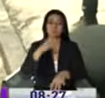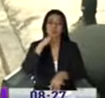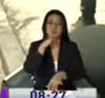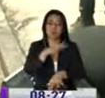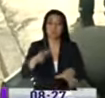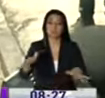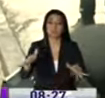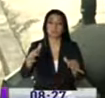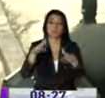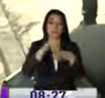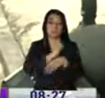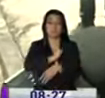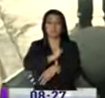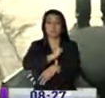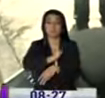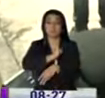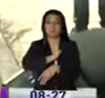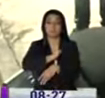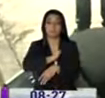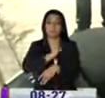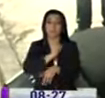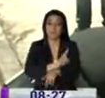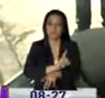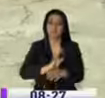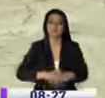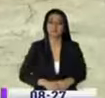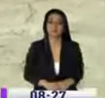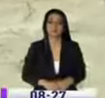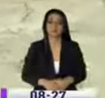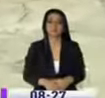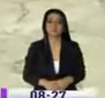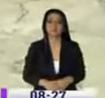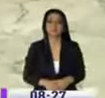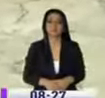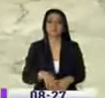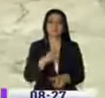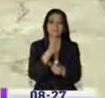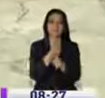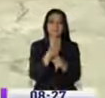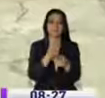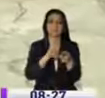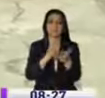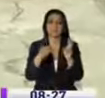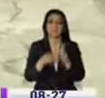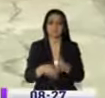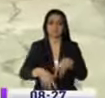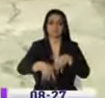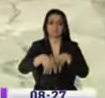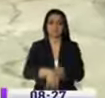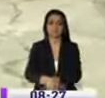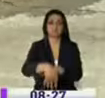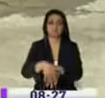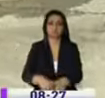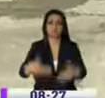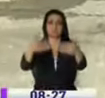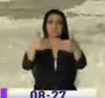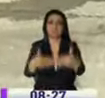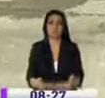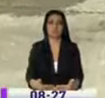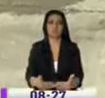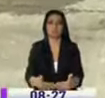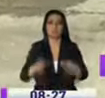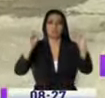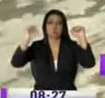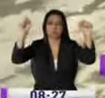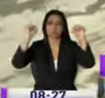llegando, lodo es lo que llega. Es por ello que los vecinos se tomaron la vía y la cerraron como medida para